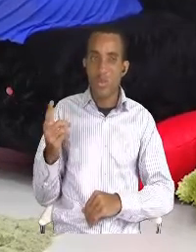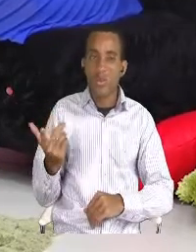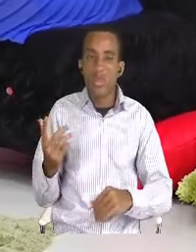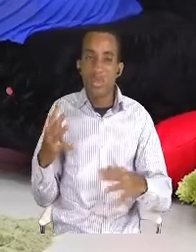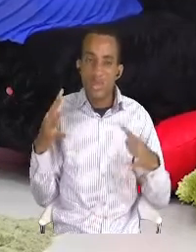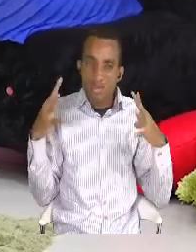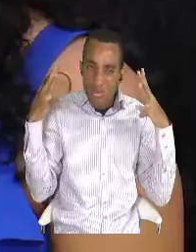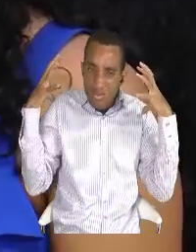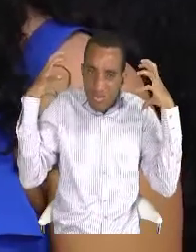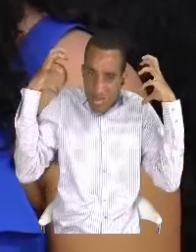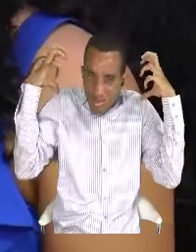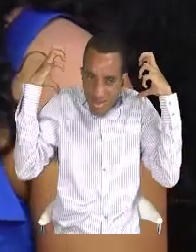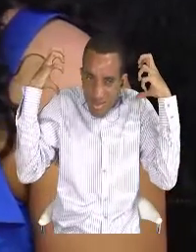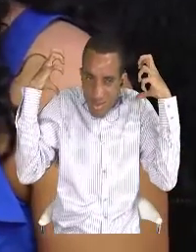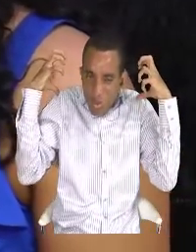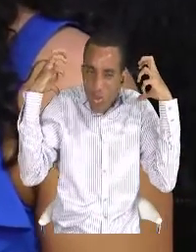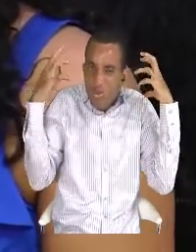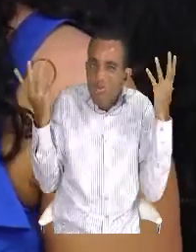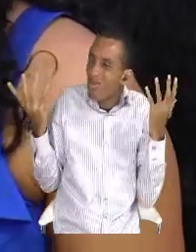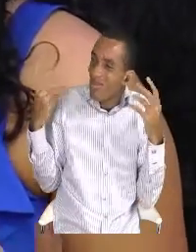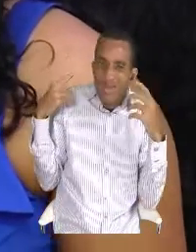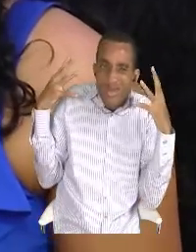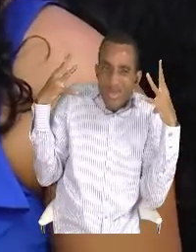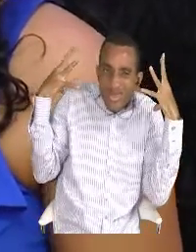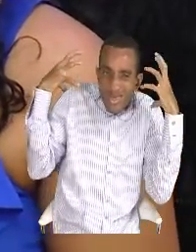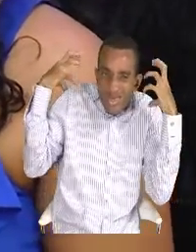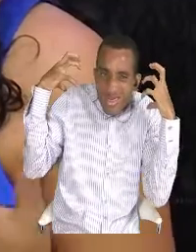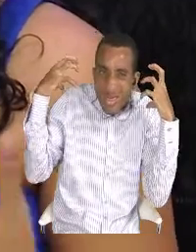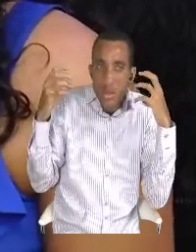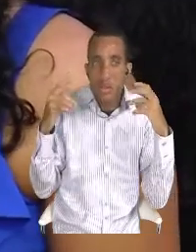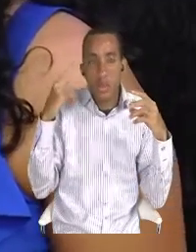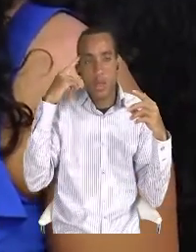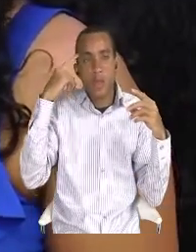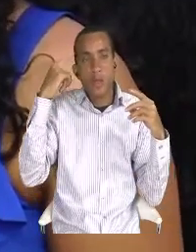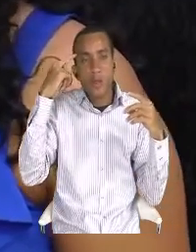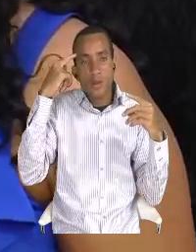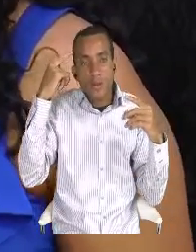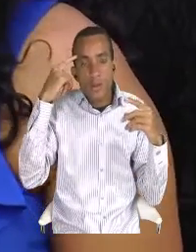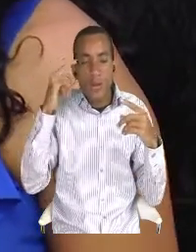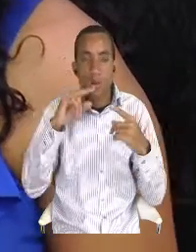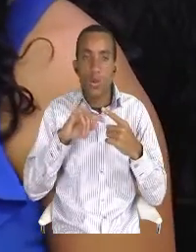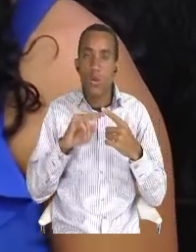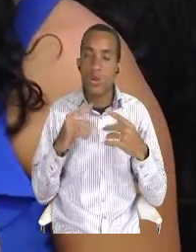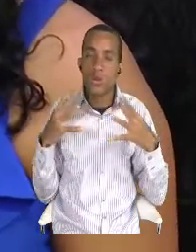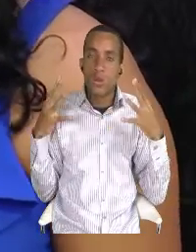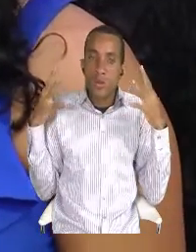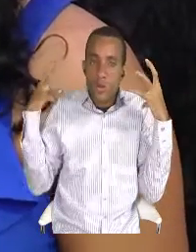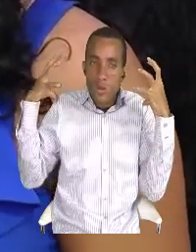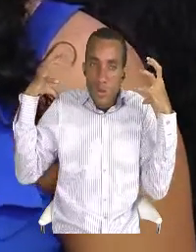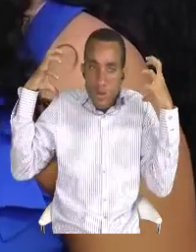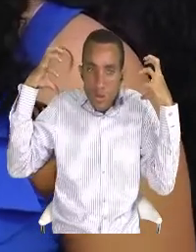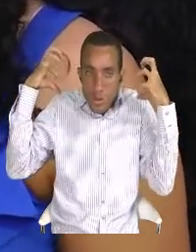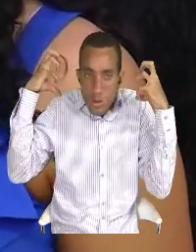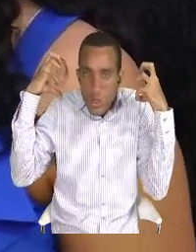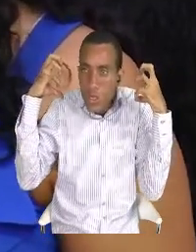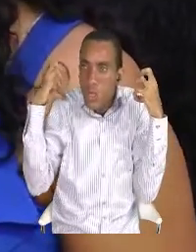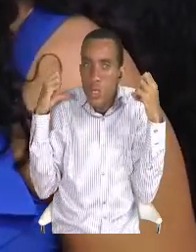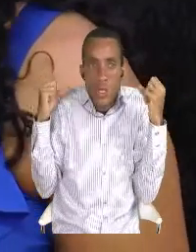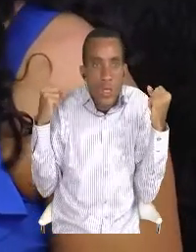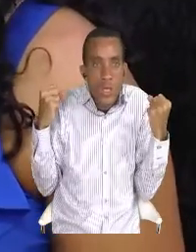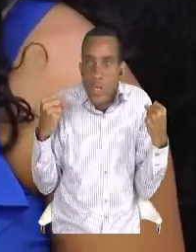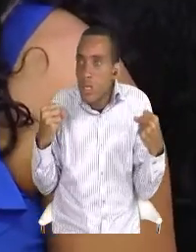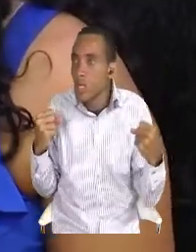es una respuesta que tenemos de tensión, o sea, puede ser emocional o física, de tensión, de sentimientos de frustración,